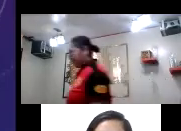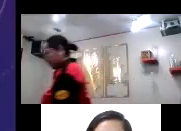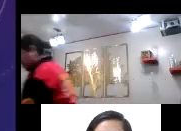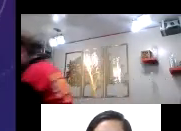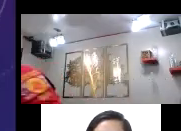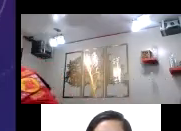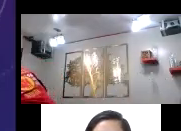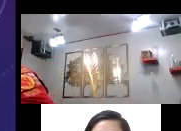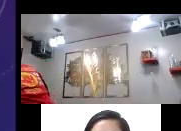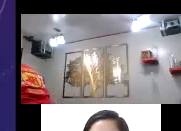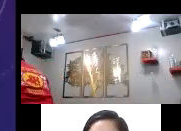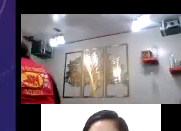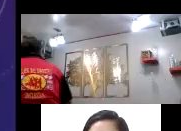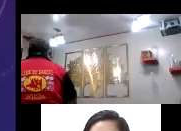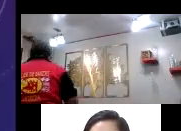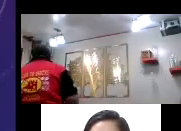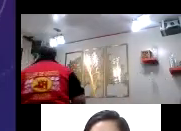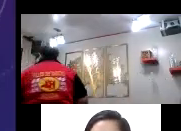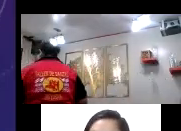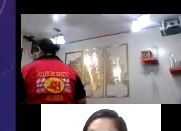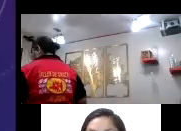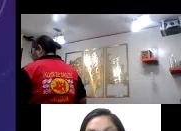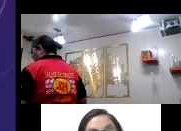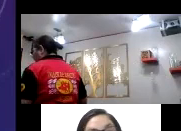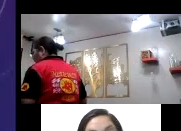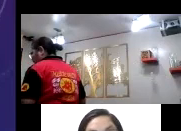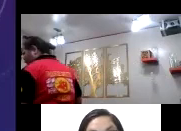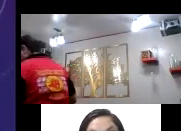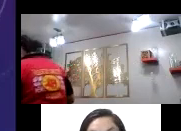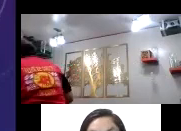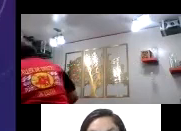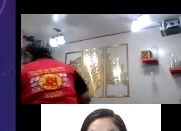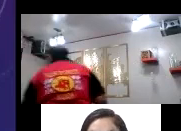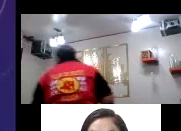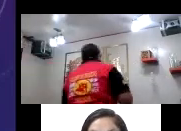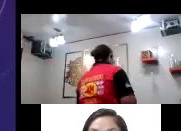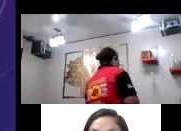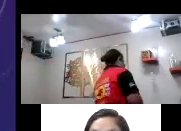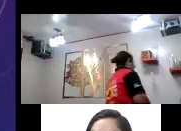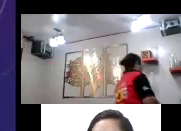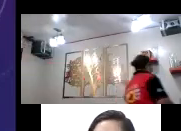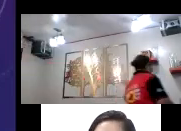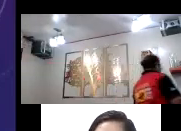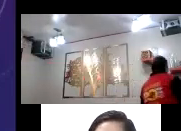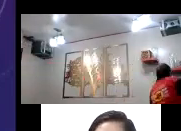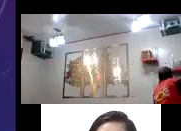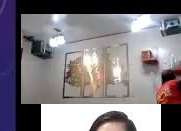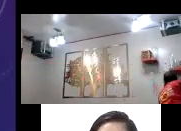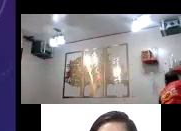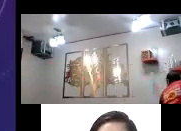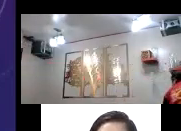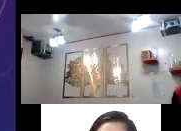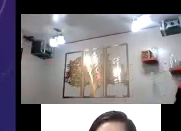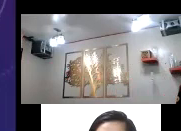muy importante. Terapia ocupacional definitivamente se va a adaptar a lo que luego de la secuela se puede abordar. Apoyo a nivel